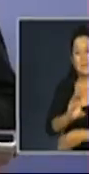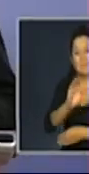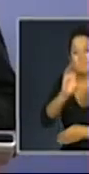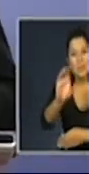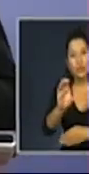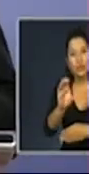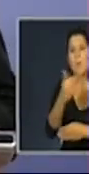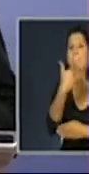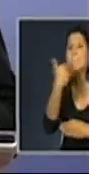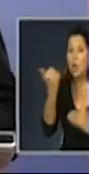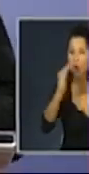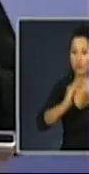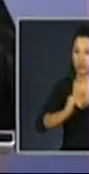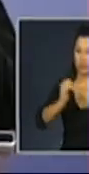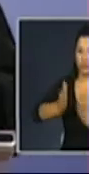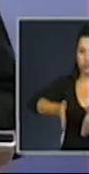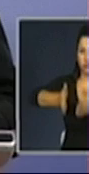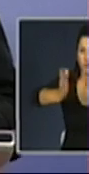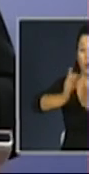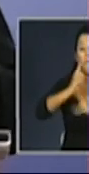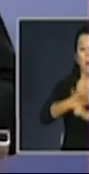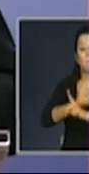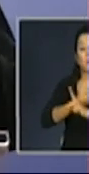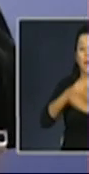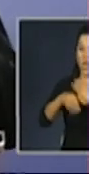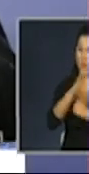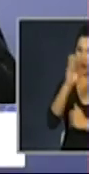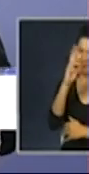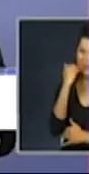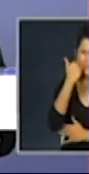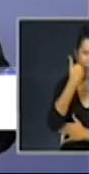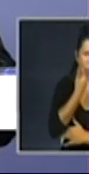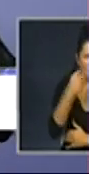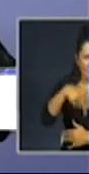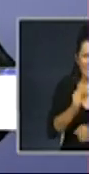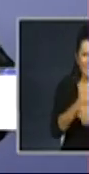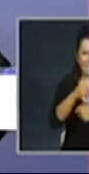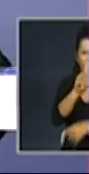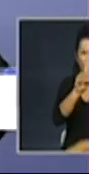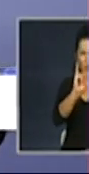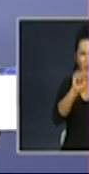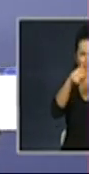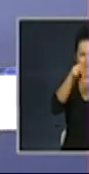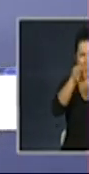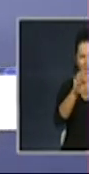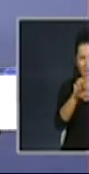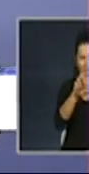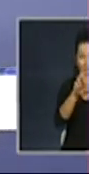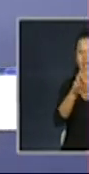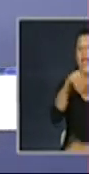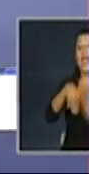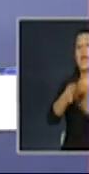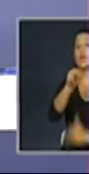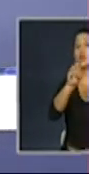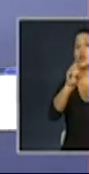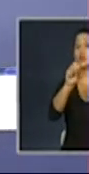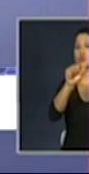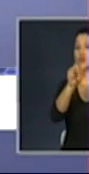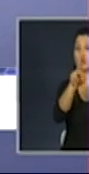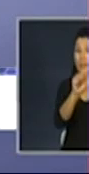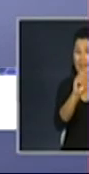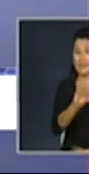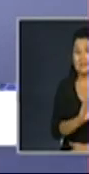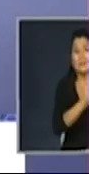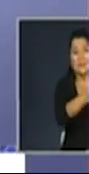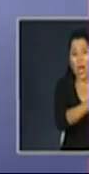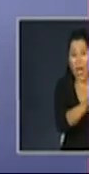Europa. Porque uno siente que la televisión en estos países tiene un peso enorme, tanto en los países europeos